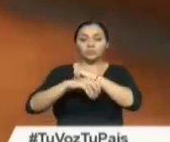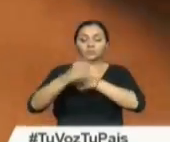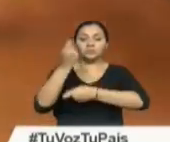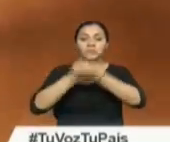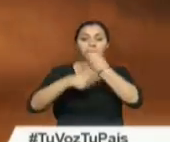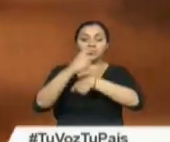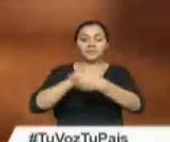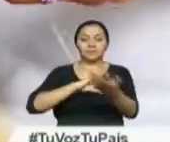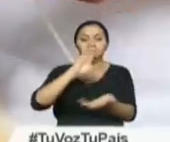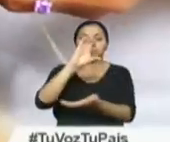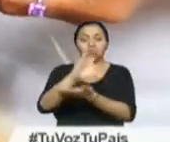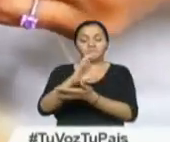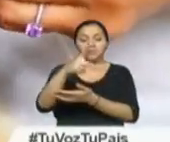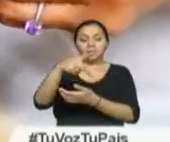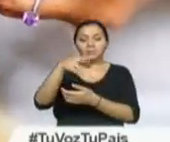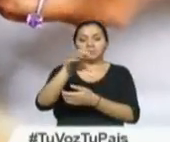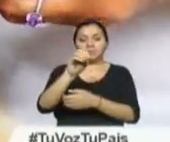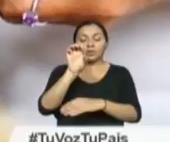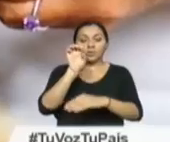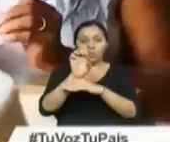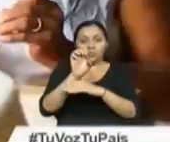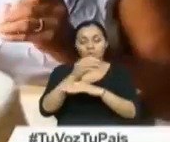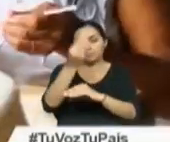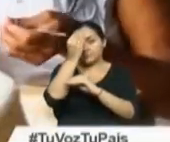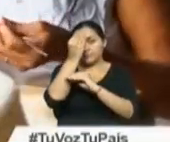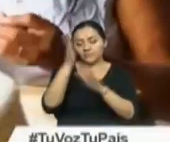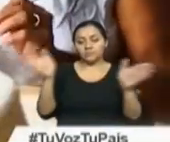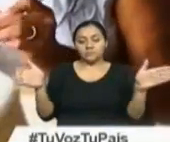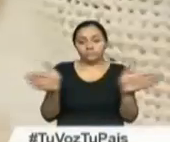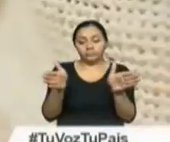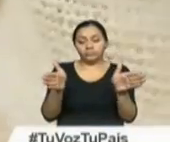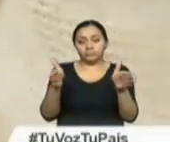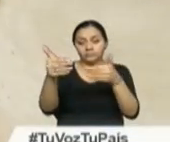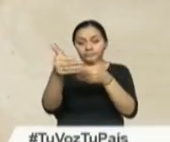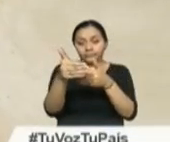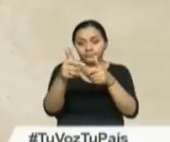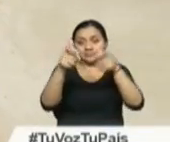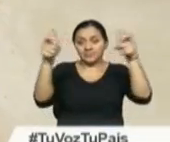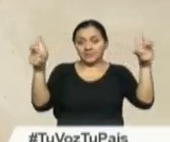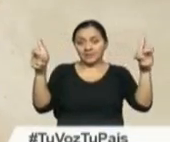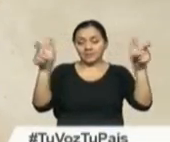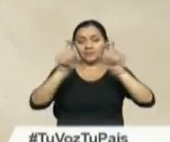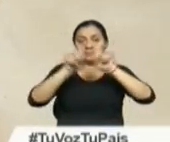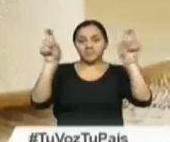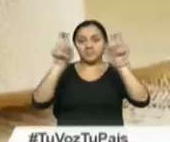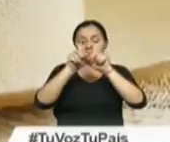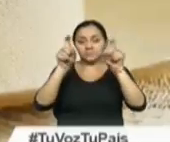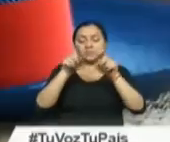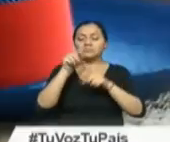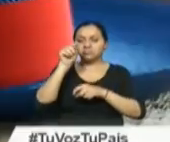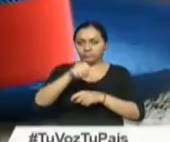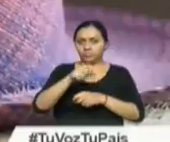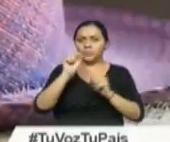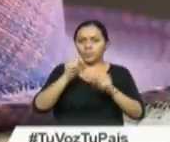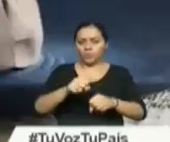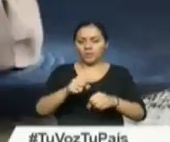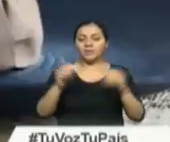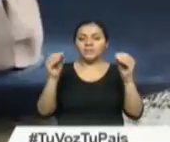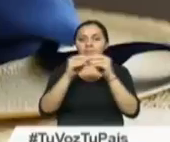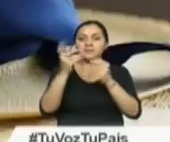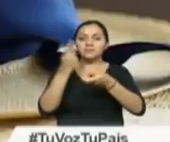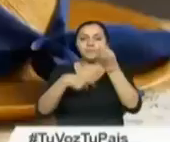e Inversiones, ProEcuador, informó que las micro, pequeñas y medianas empresas ecuatorianas podrán acceder o incrementar